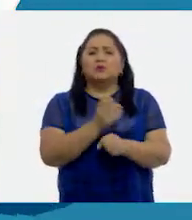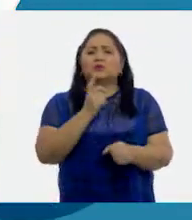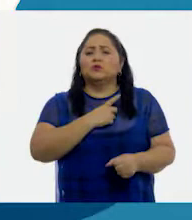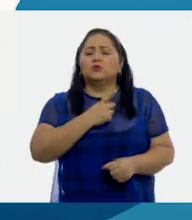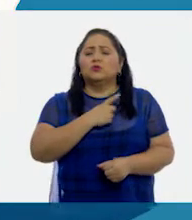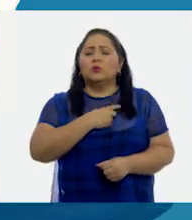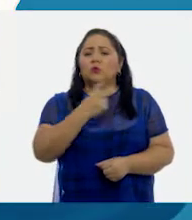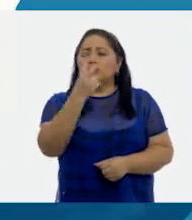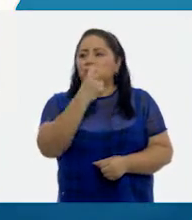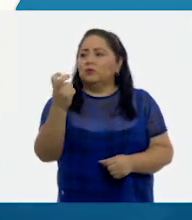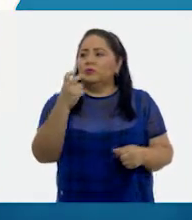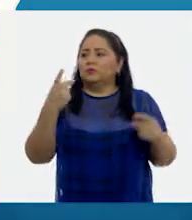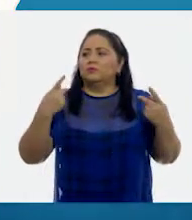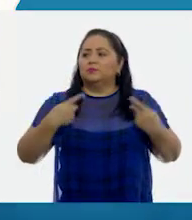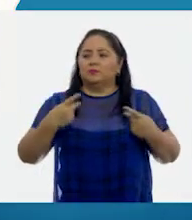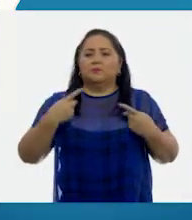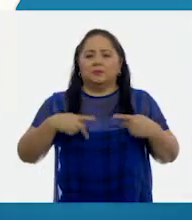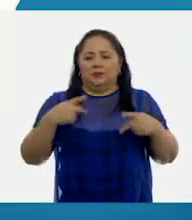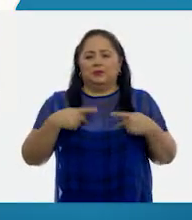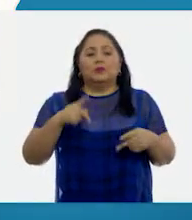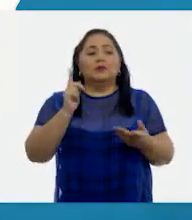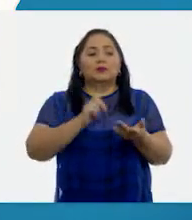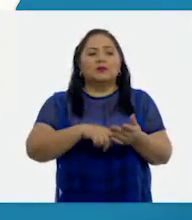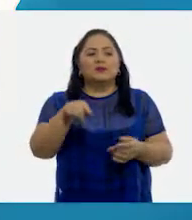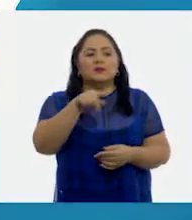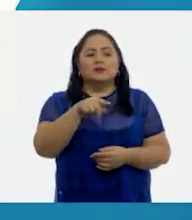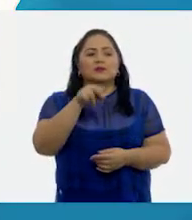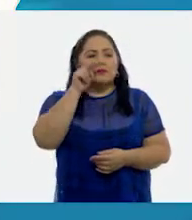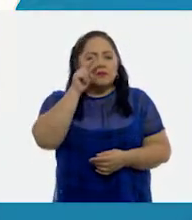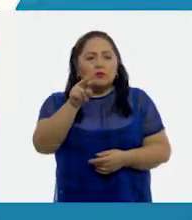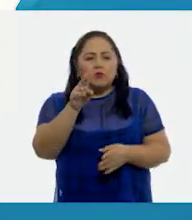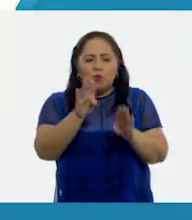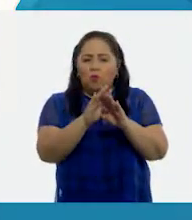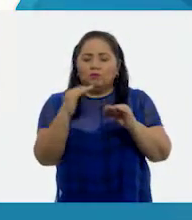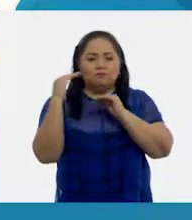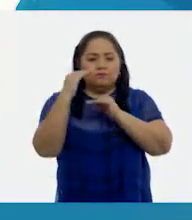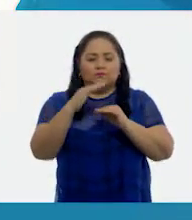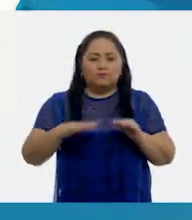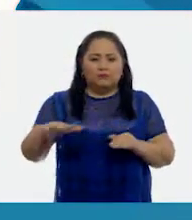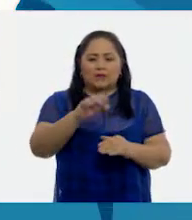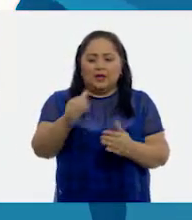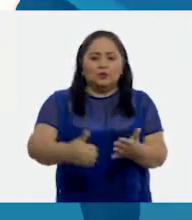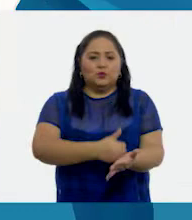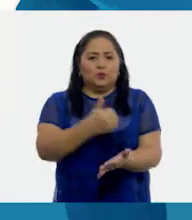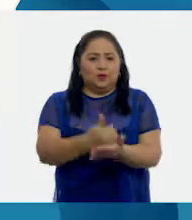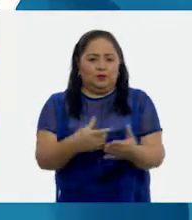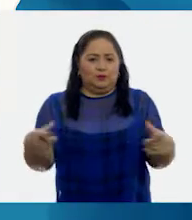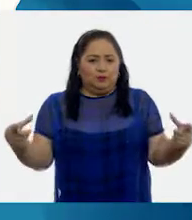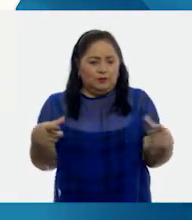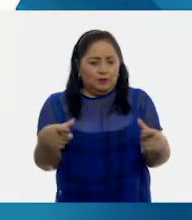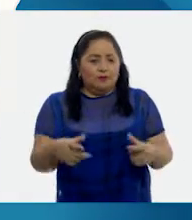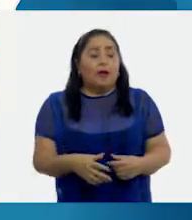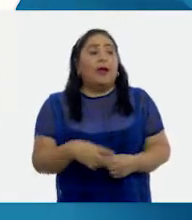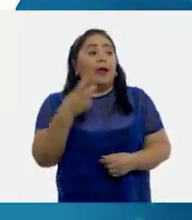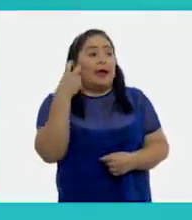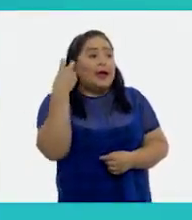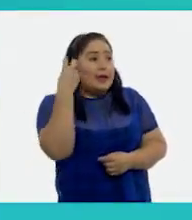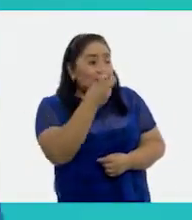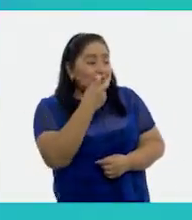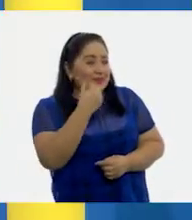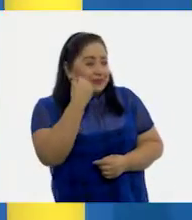200 personas para que una localidad tenga un rango de ciudad. Eso